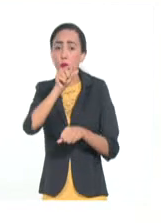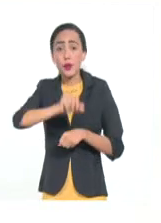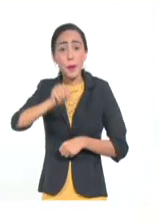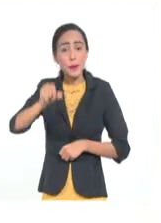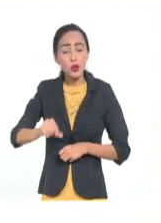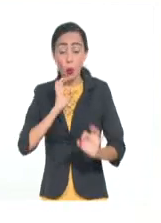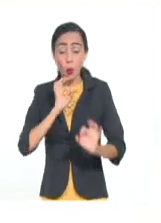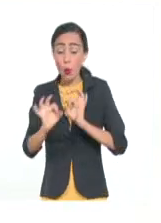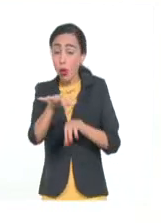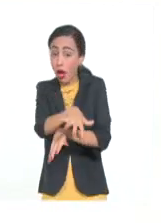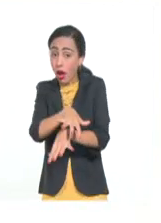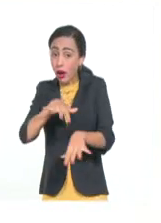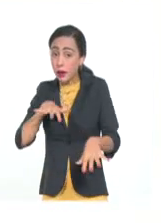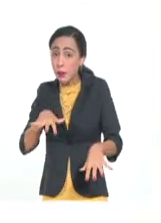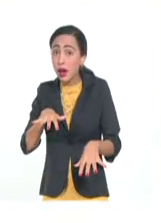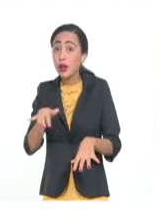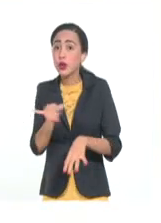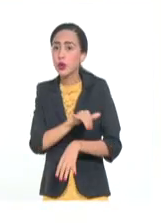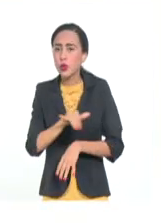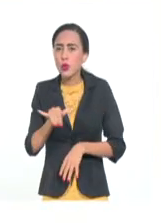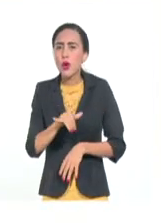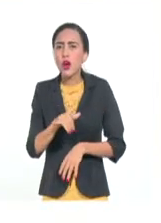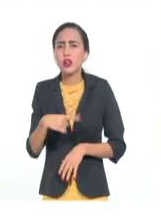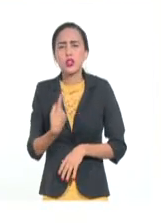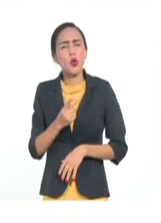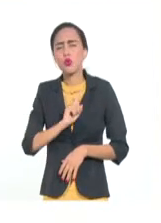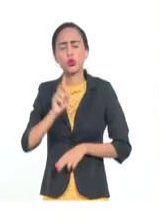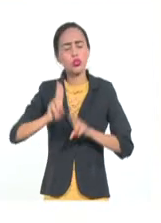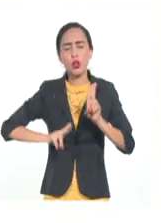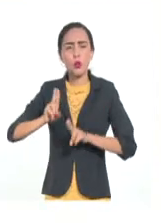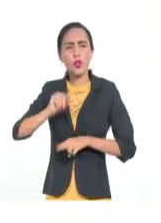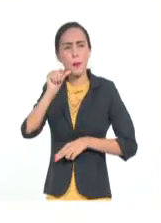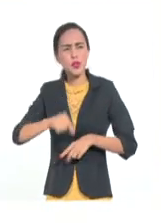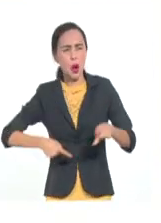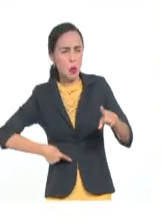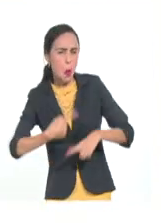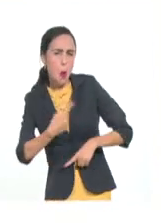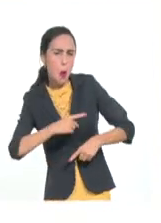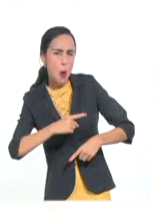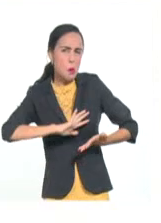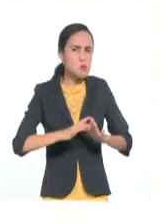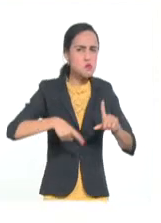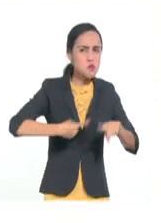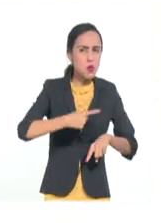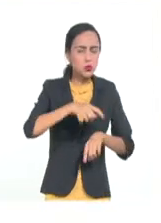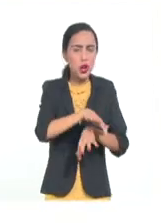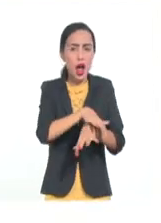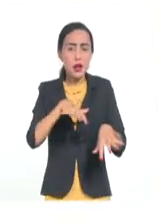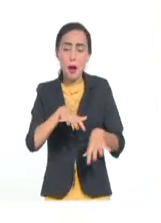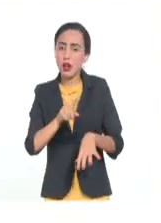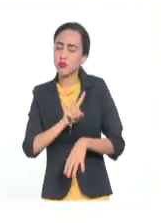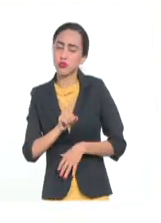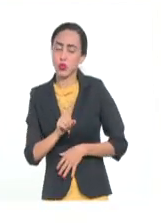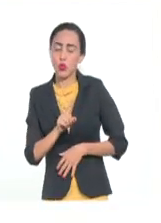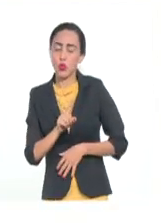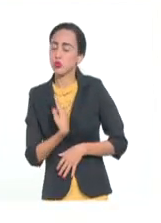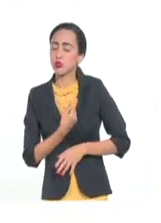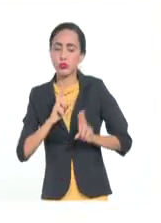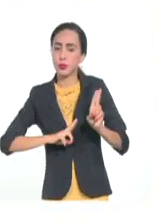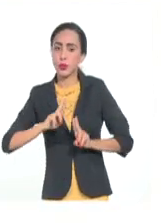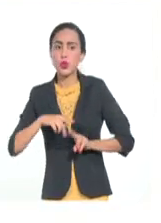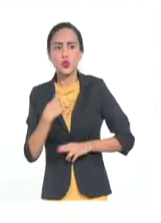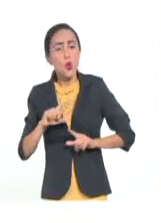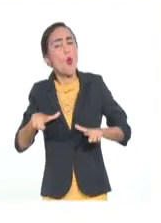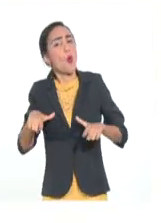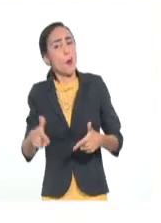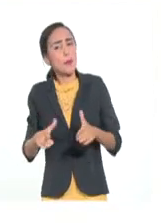de los animales y mi más enérgico repudio a las condenables expresiones de maltrato que violan la ley. Hagamos que se cumpla".